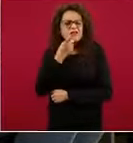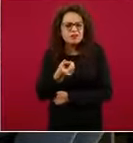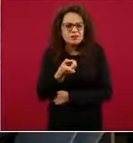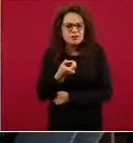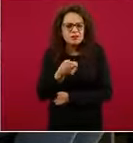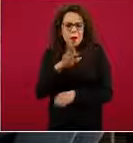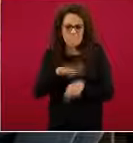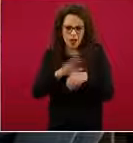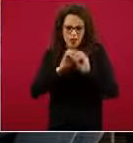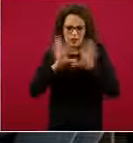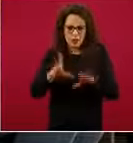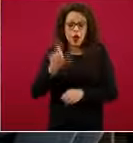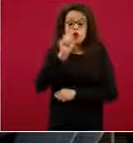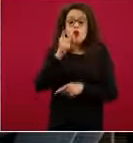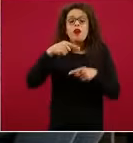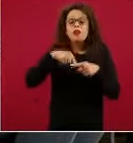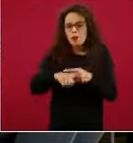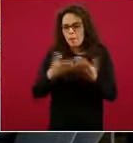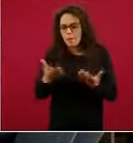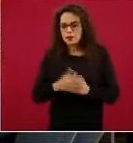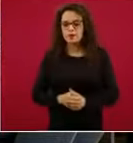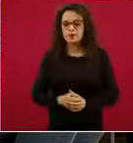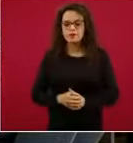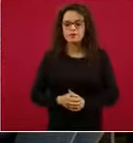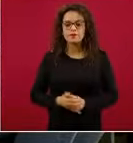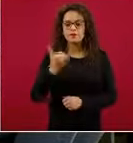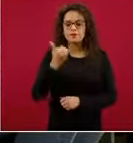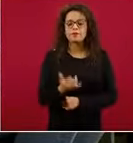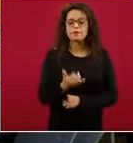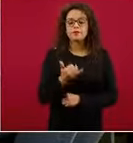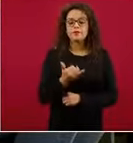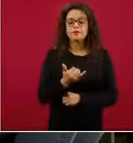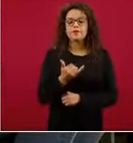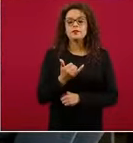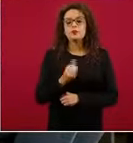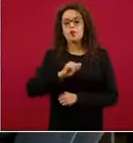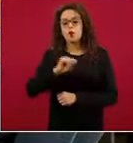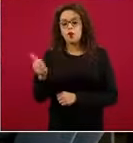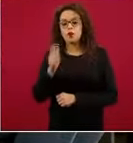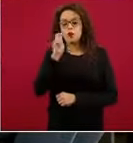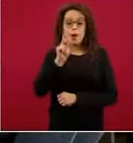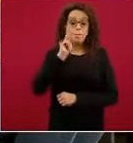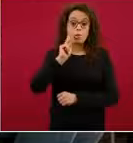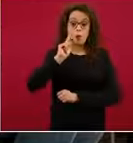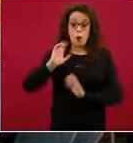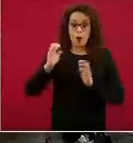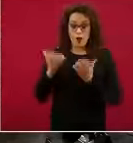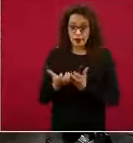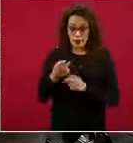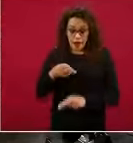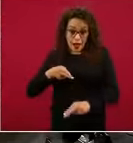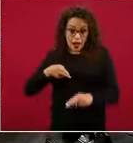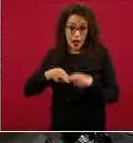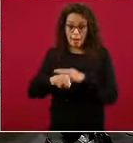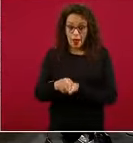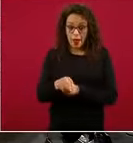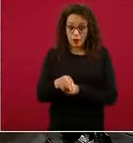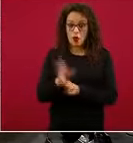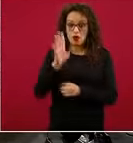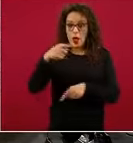cuándo podría empezar a darse? También, en torno a estas pruebas que se van a realizar en el metro y que se